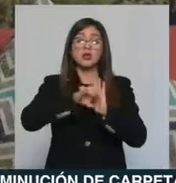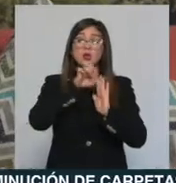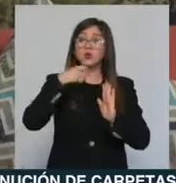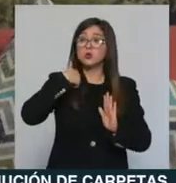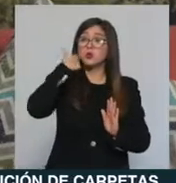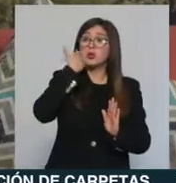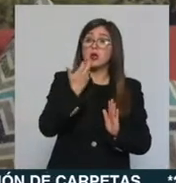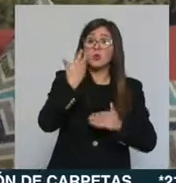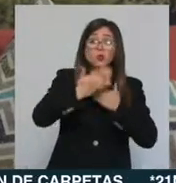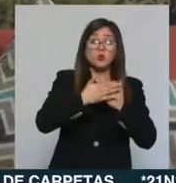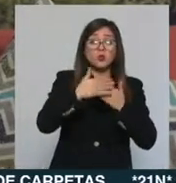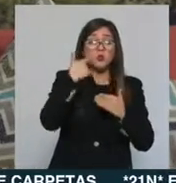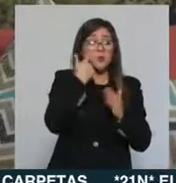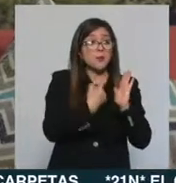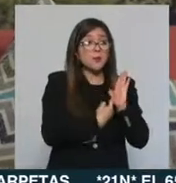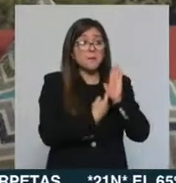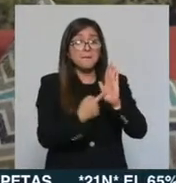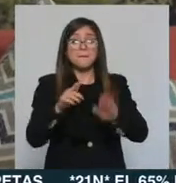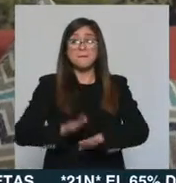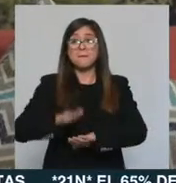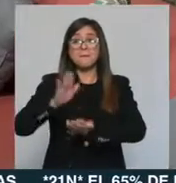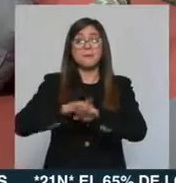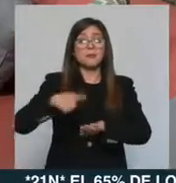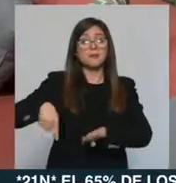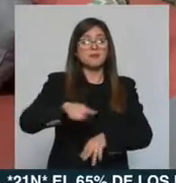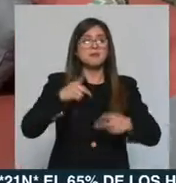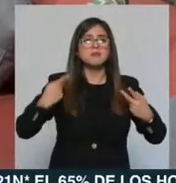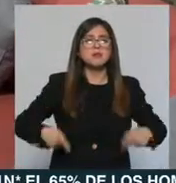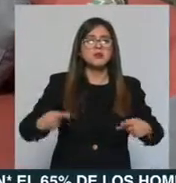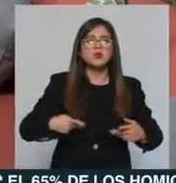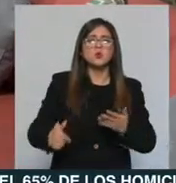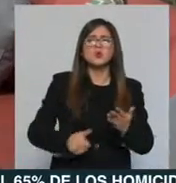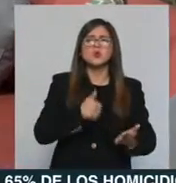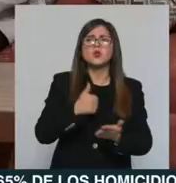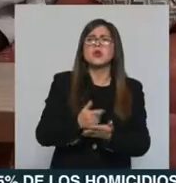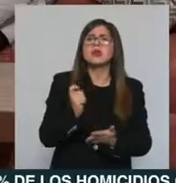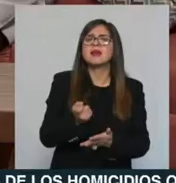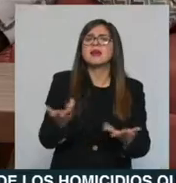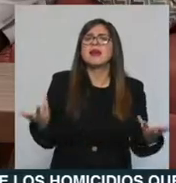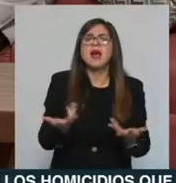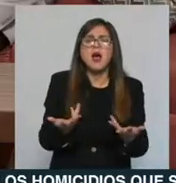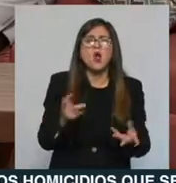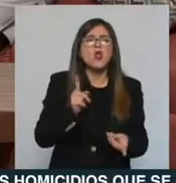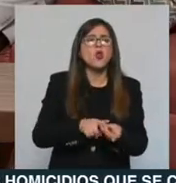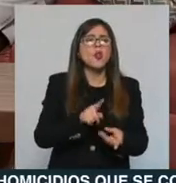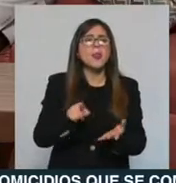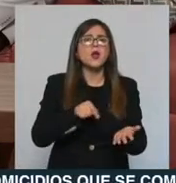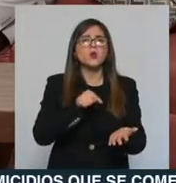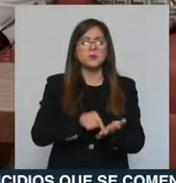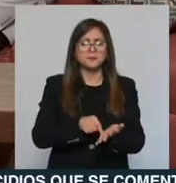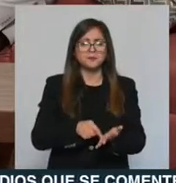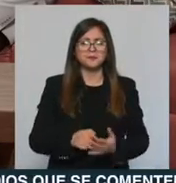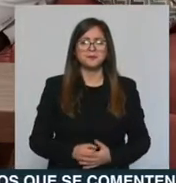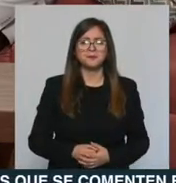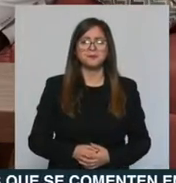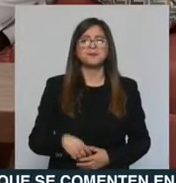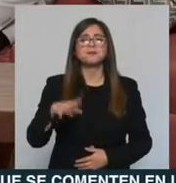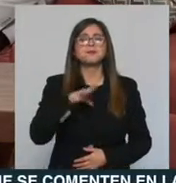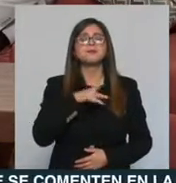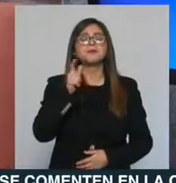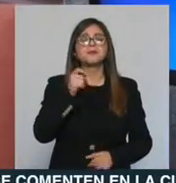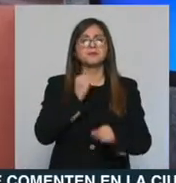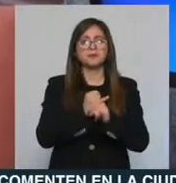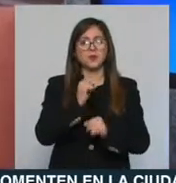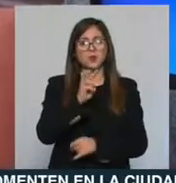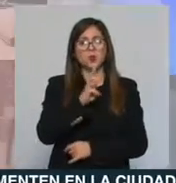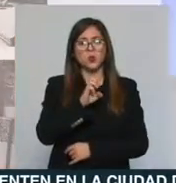ofrecer, que quiero que conozcan, pues mucho más personas aquí en la ciudad, ¿qué tengo que hacer, Adriana? ¿Dónde tengo que ir? Pues mira, tenemos una página web donde está